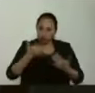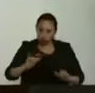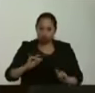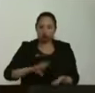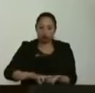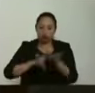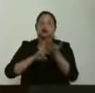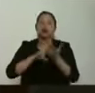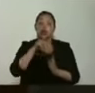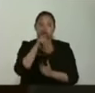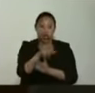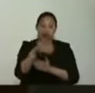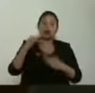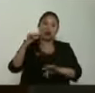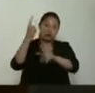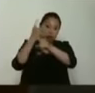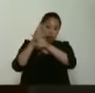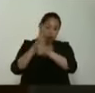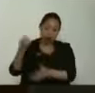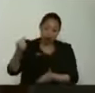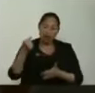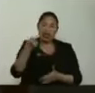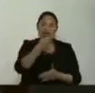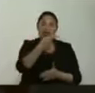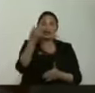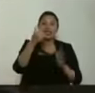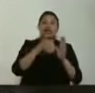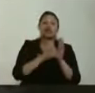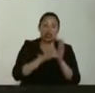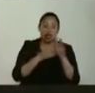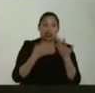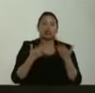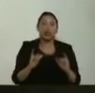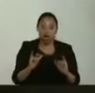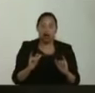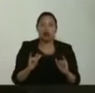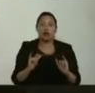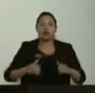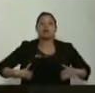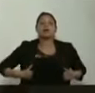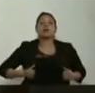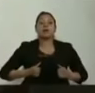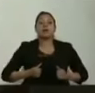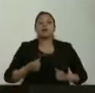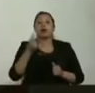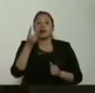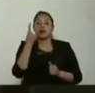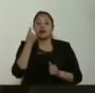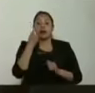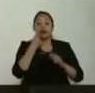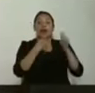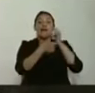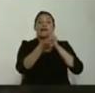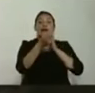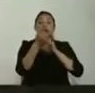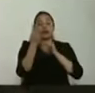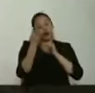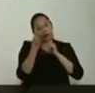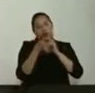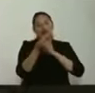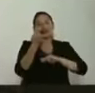100.000, o sea que quedarían otros 100.000. Quedan unas ventas de servicio diferentes a